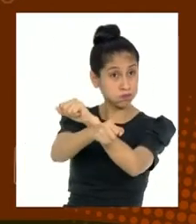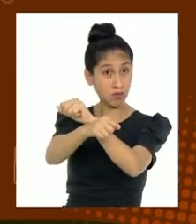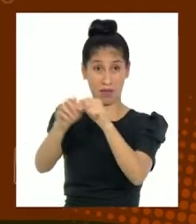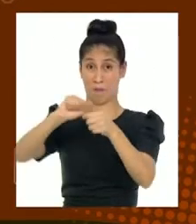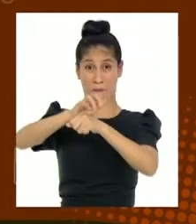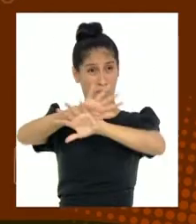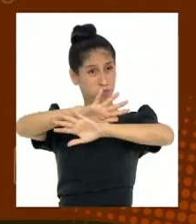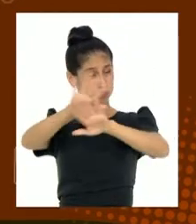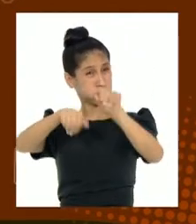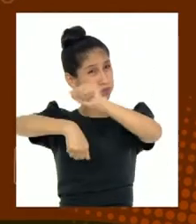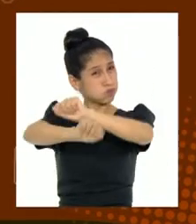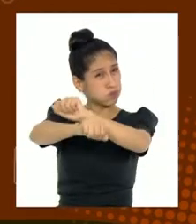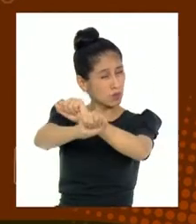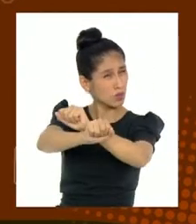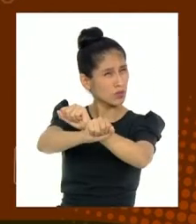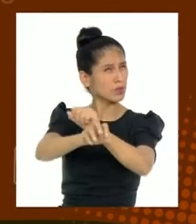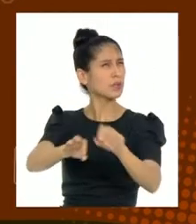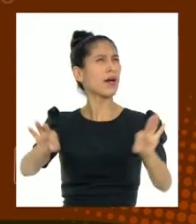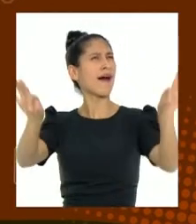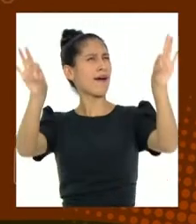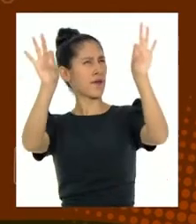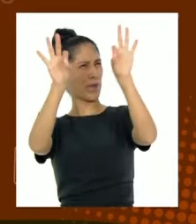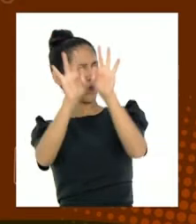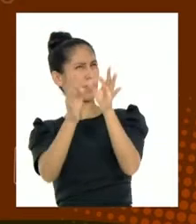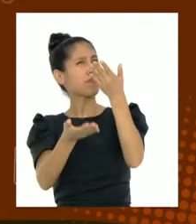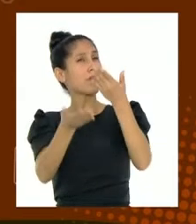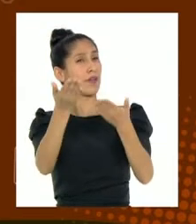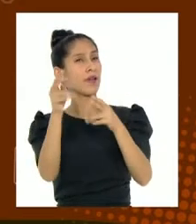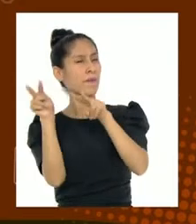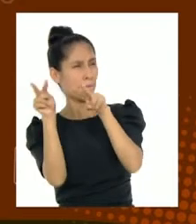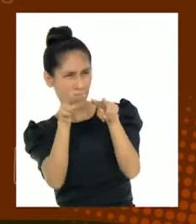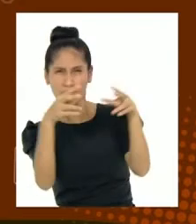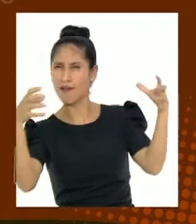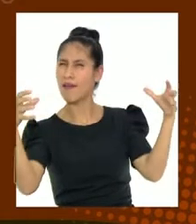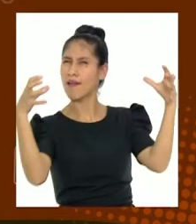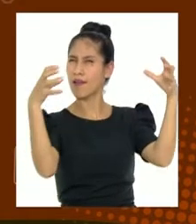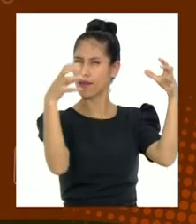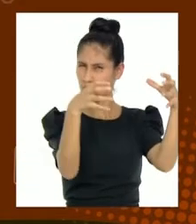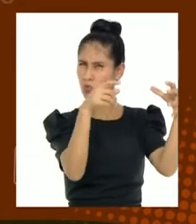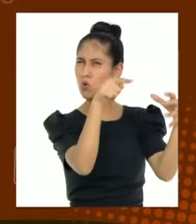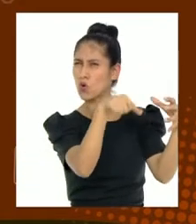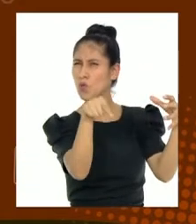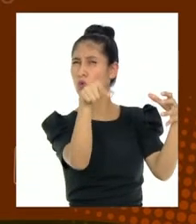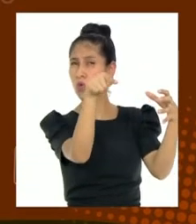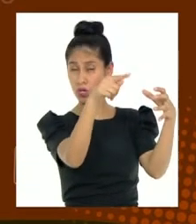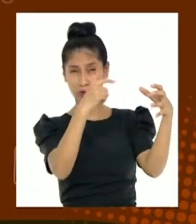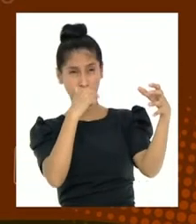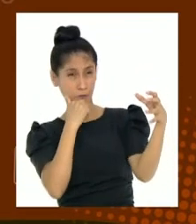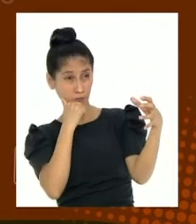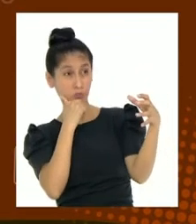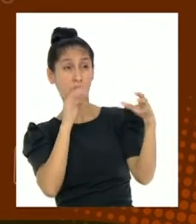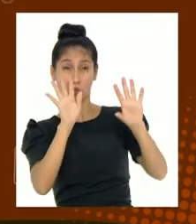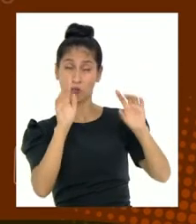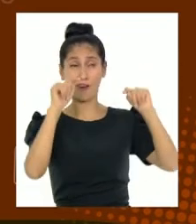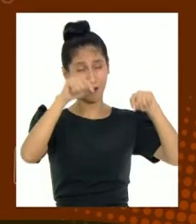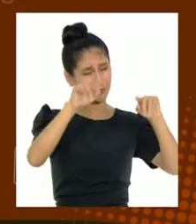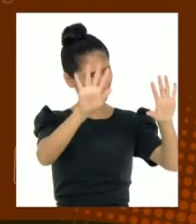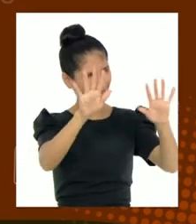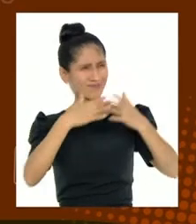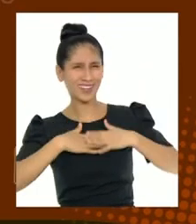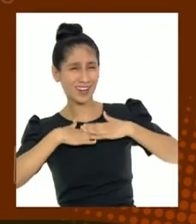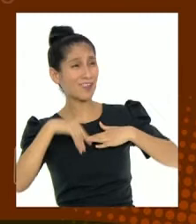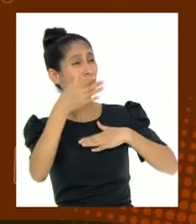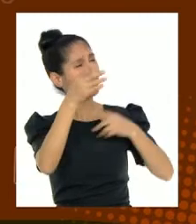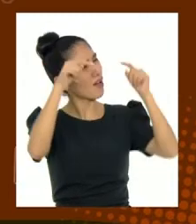sanitaria, lo importante es darle valor al equipo. Aunque mi equipo no pueda jugar ahora,